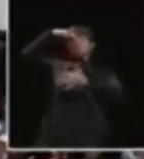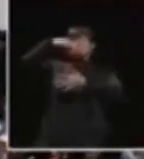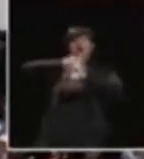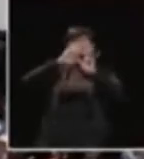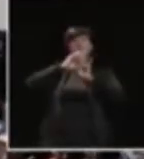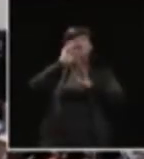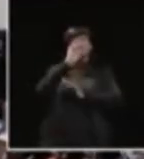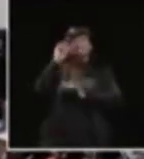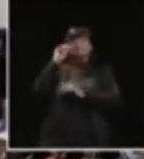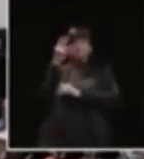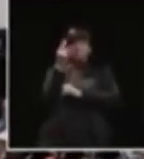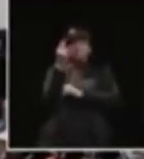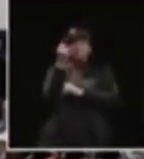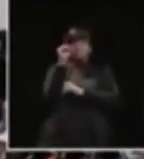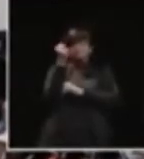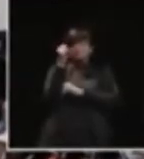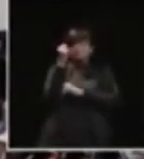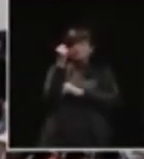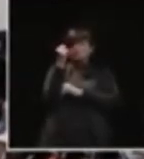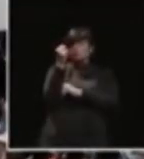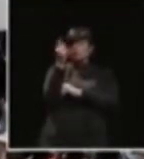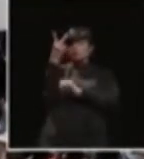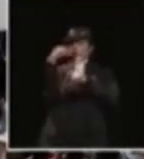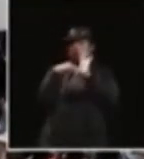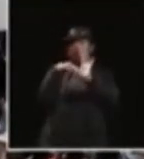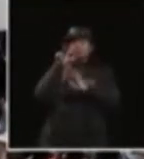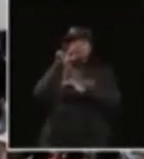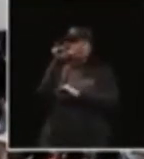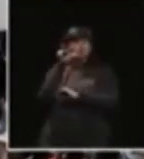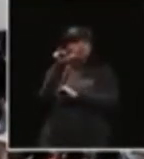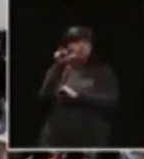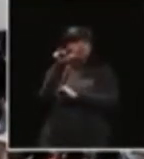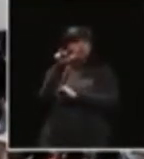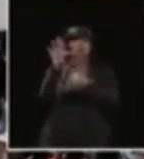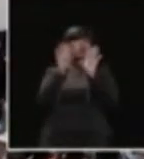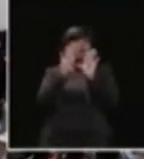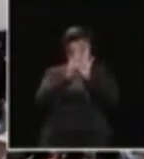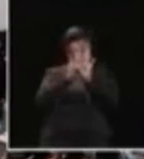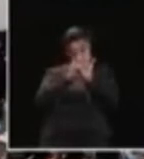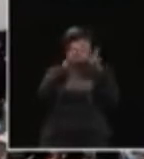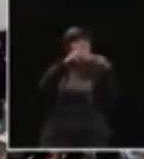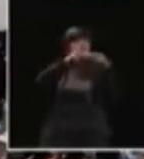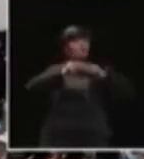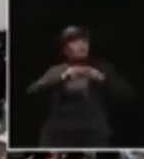fecha 25 de septiembre de 2018, mediante oficio